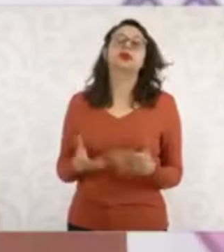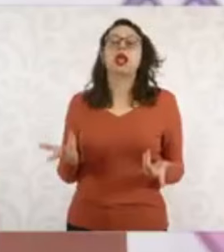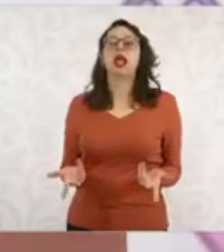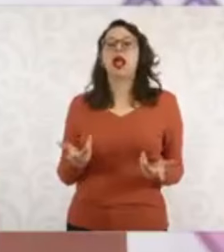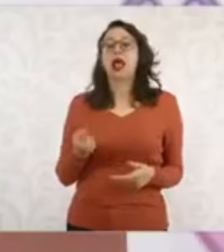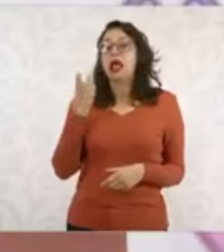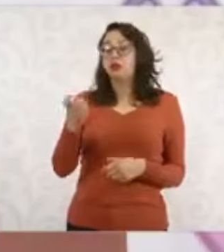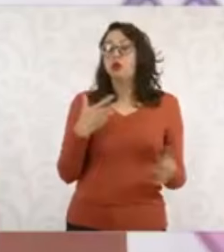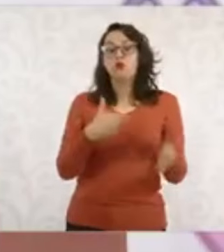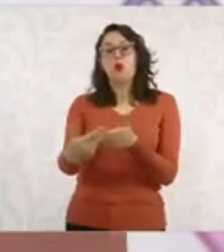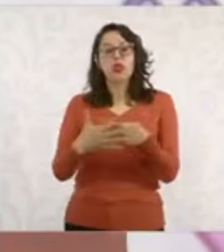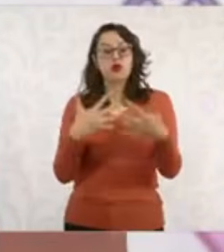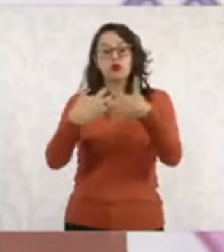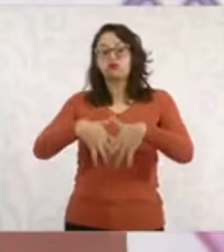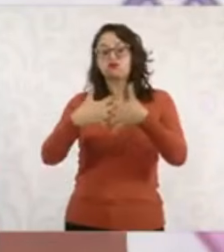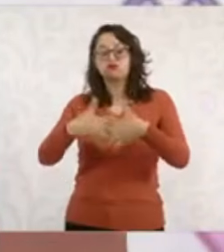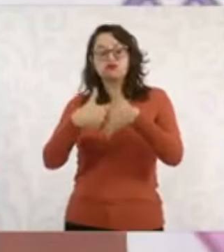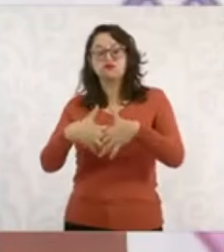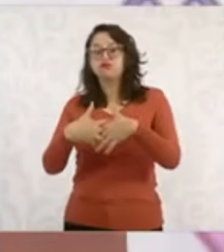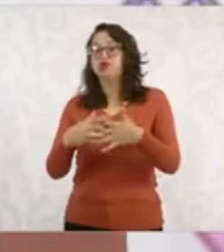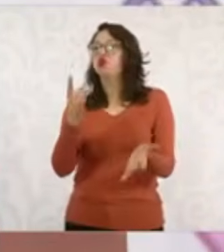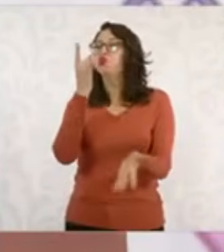hospitales privados.